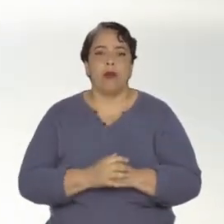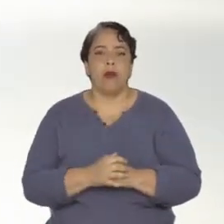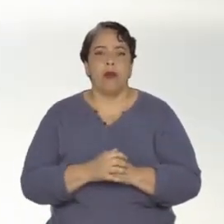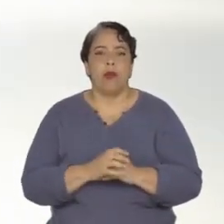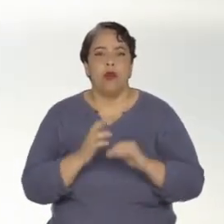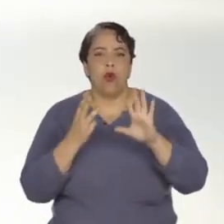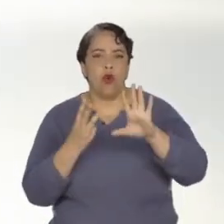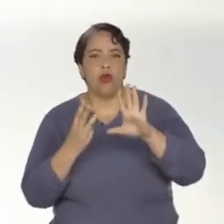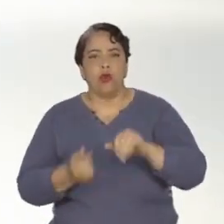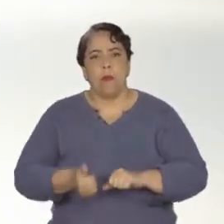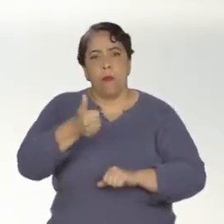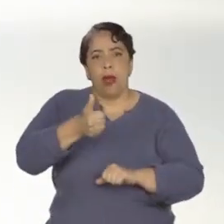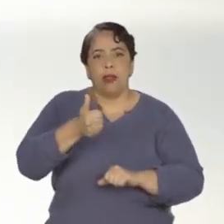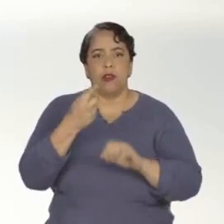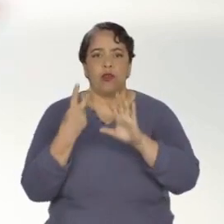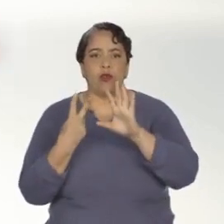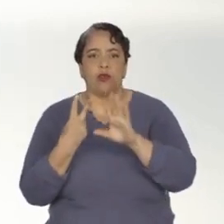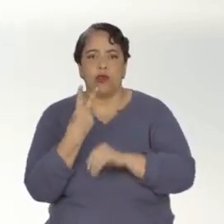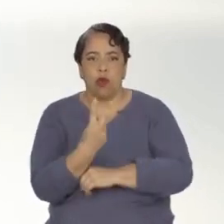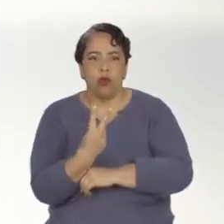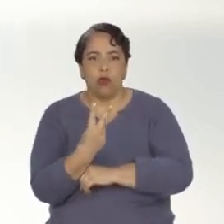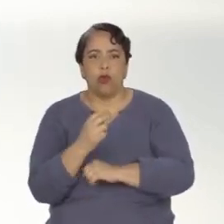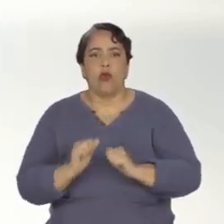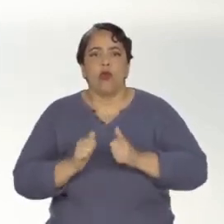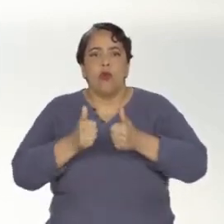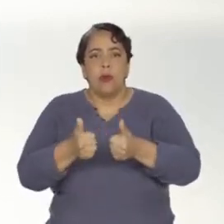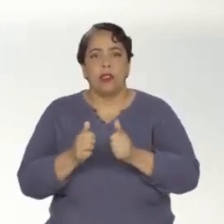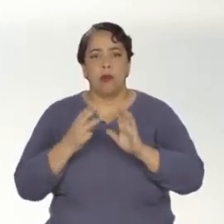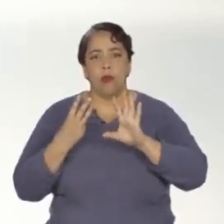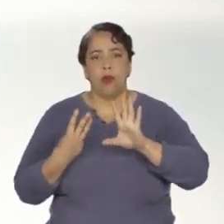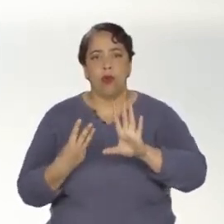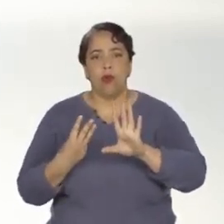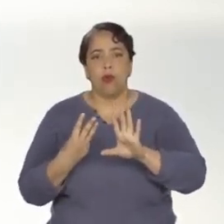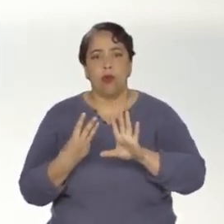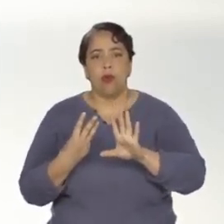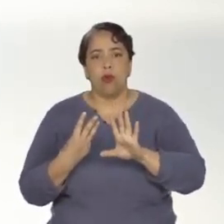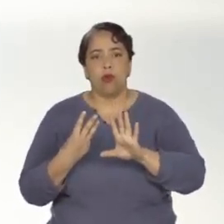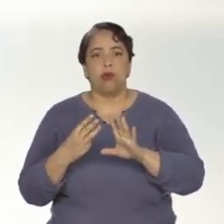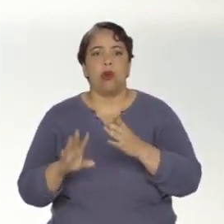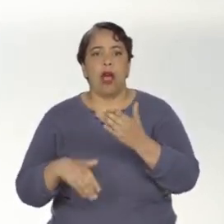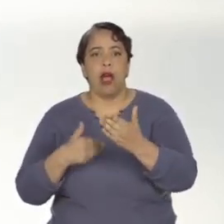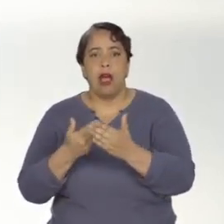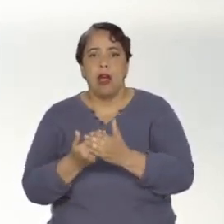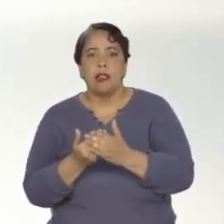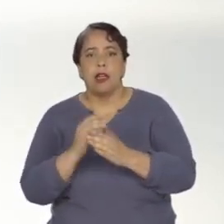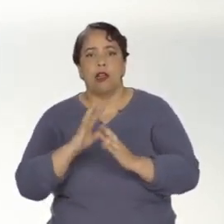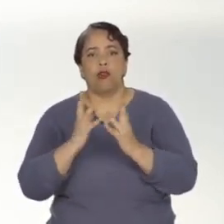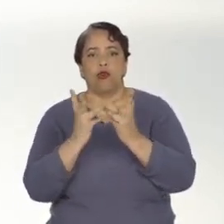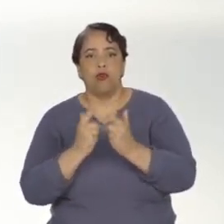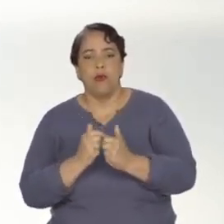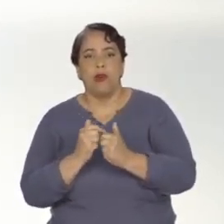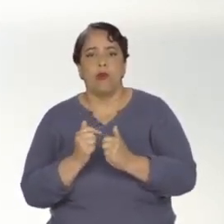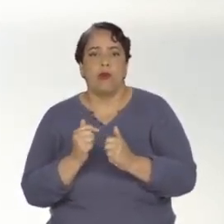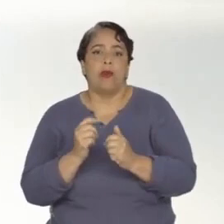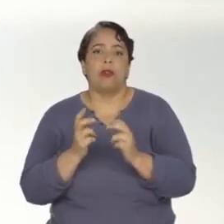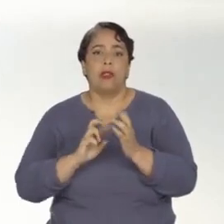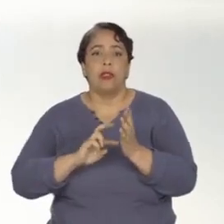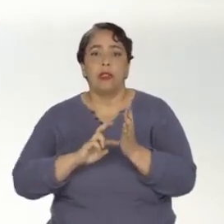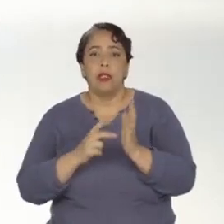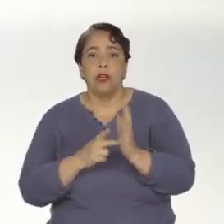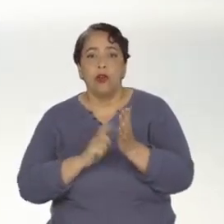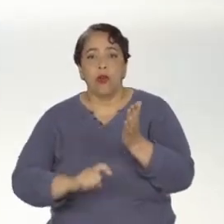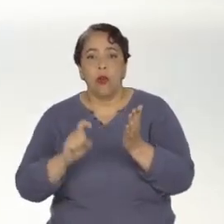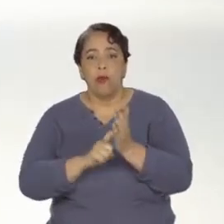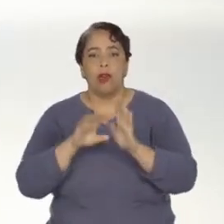Por ejemplo, 8 más 2, comenzamos desde el número 8 y llegas hasta el número que corresponda. En